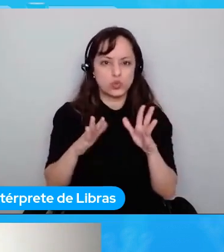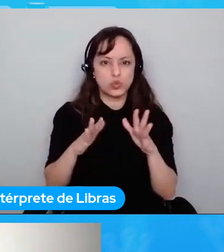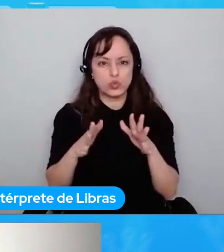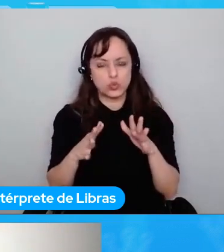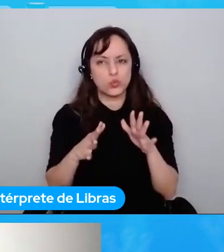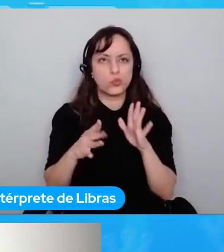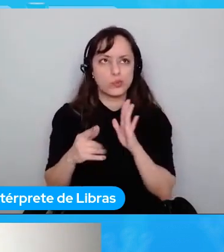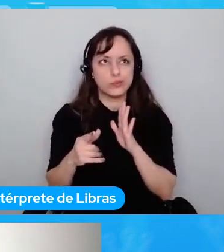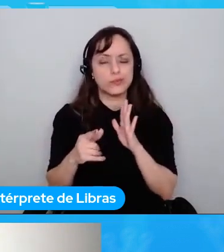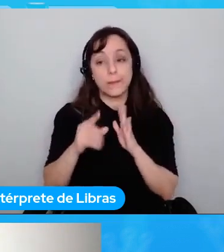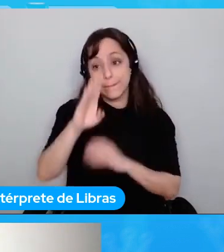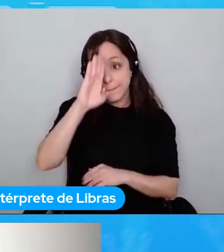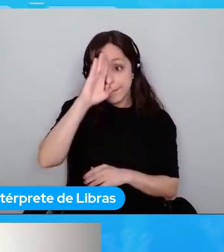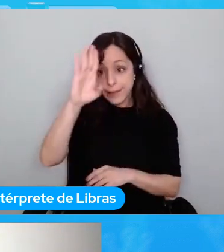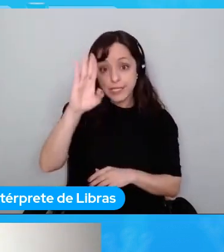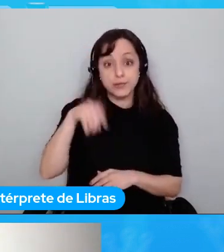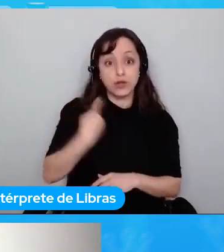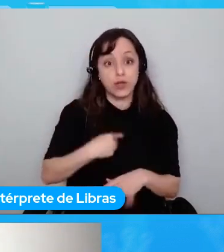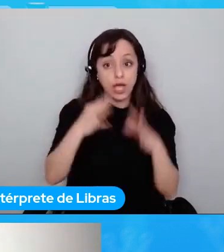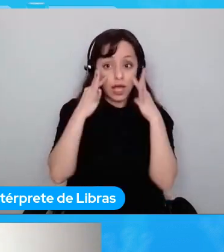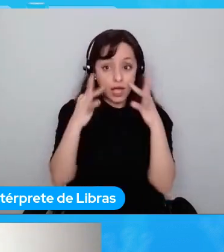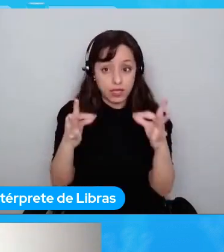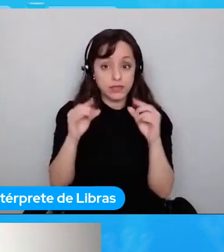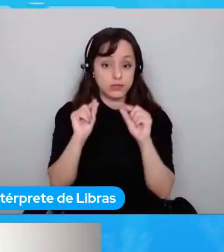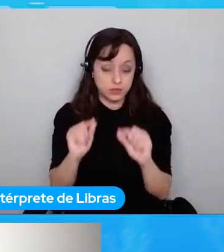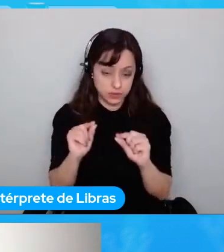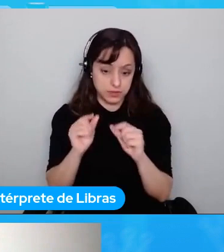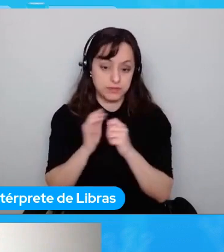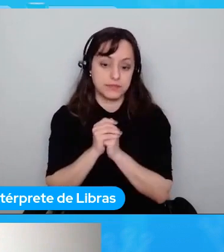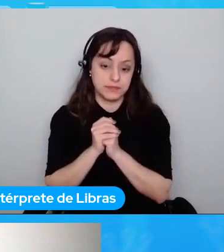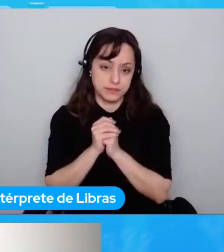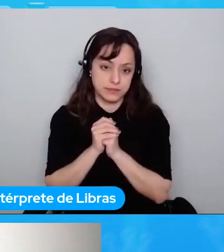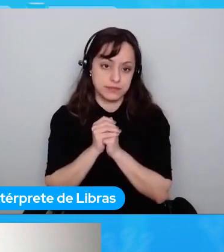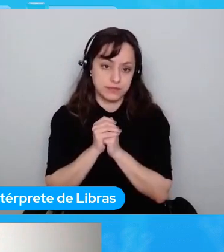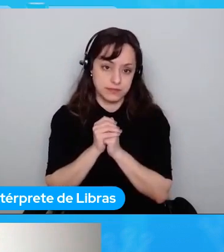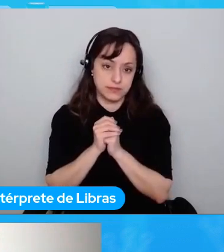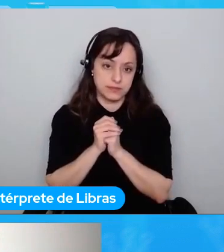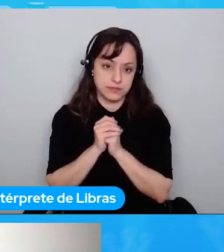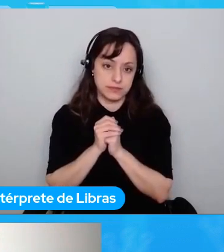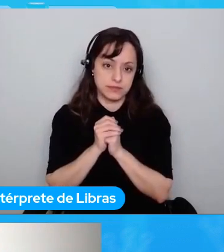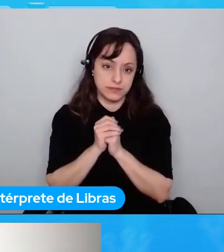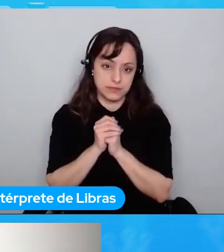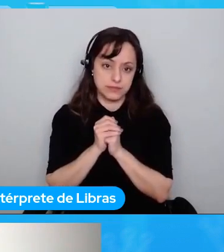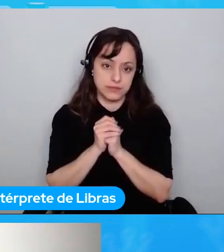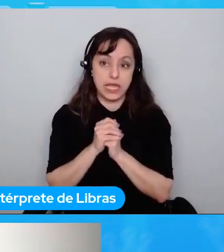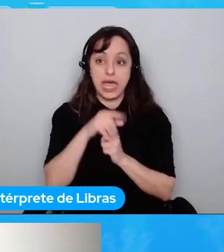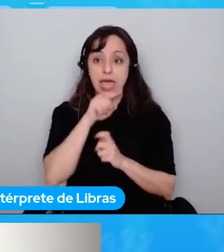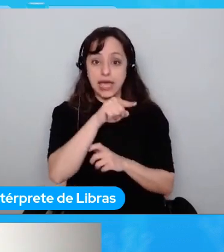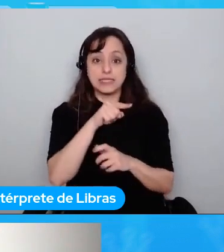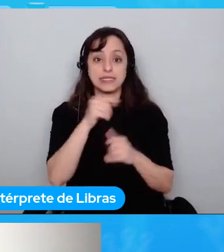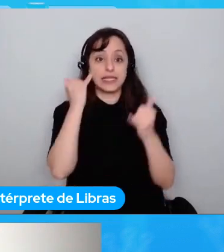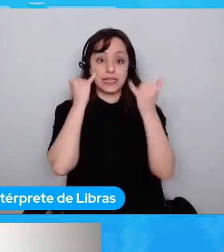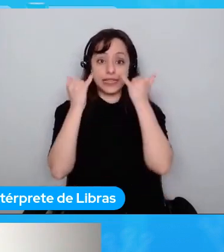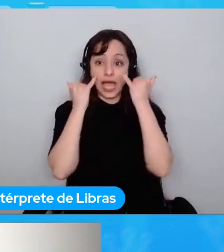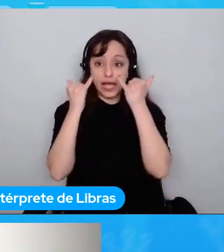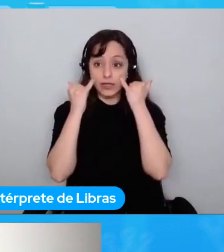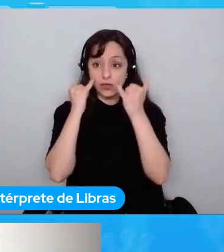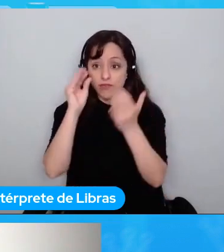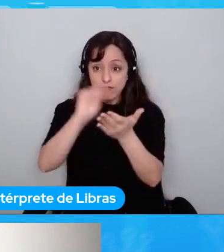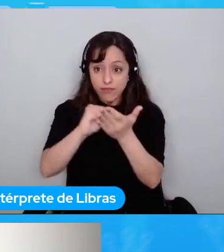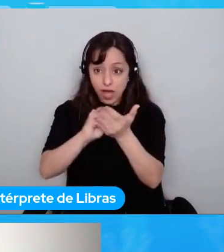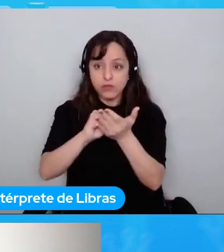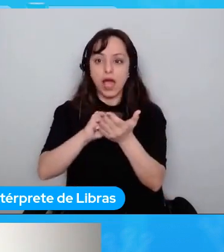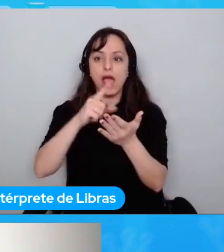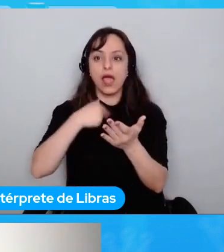puntos donde nos concentramos es justamente que ya el los datos faltantes se hagan antes de la publicación. Es decir,